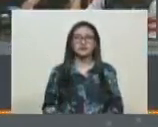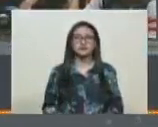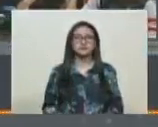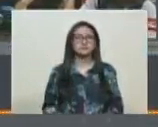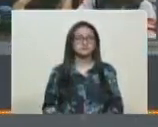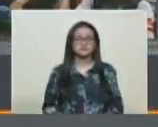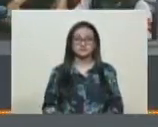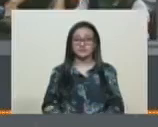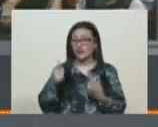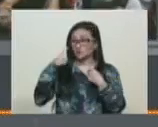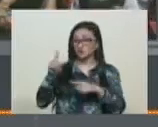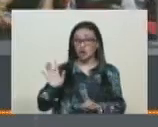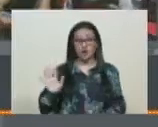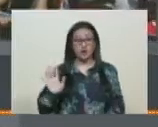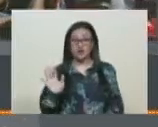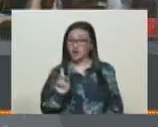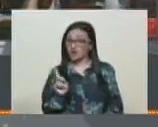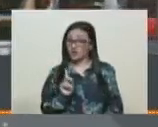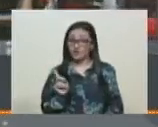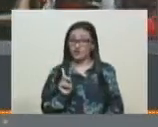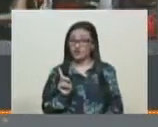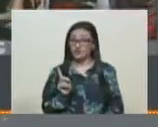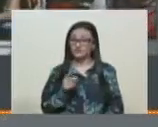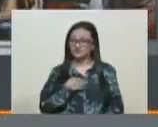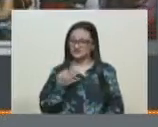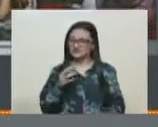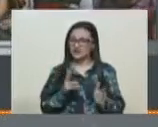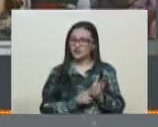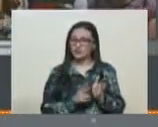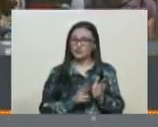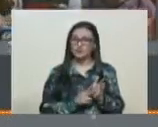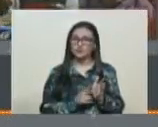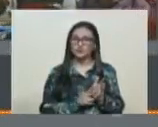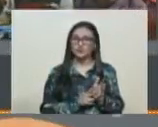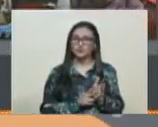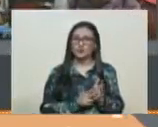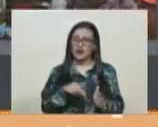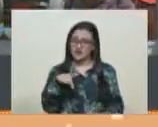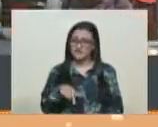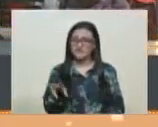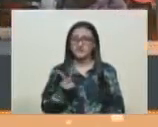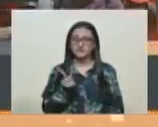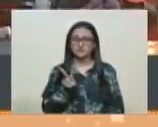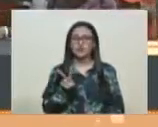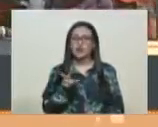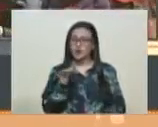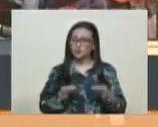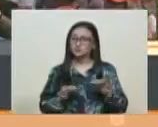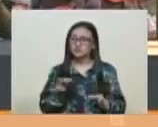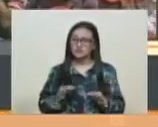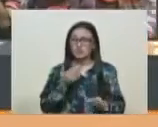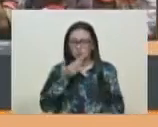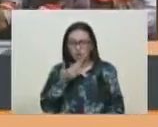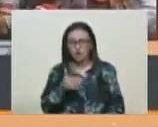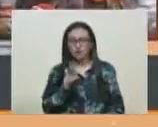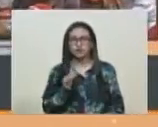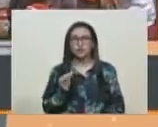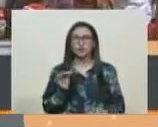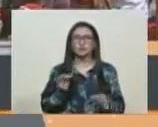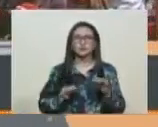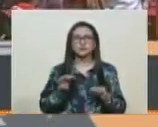va a quedar así. Tengan ustedes la certeza de que en Venezuela habrá justicia.